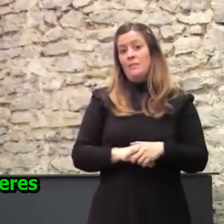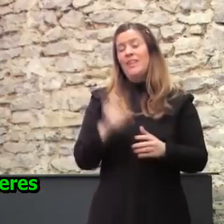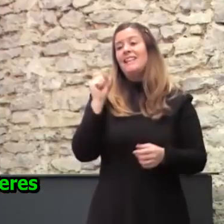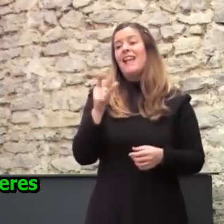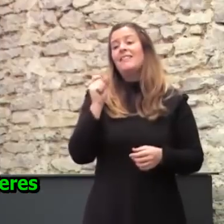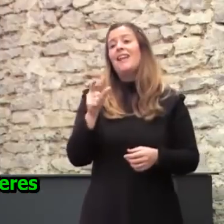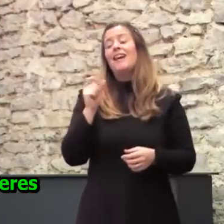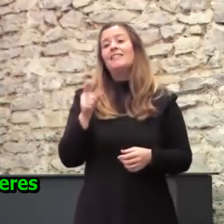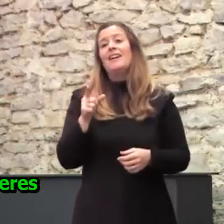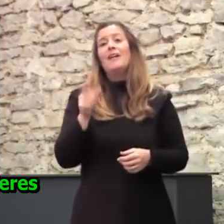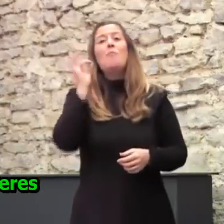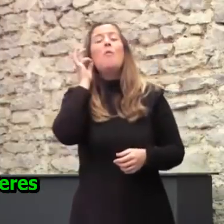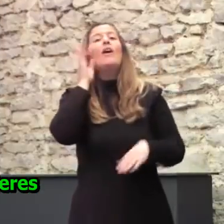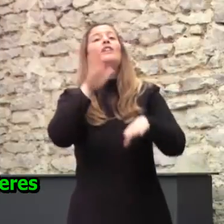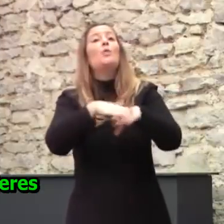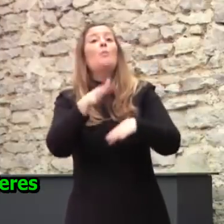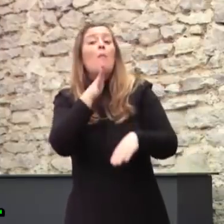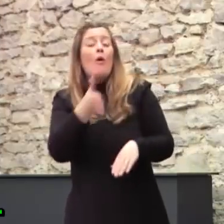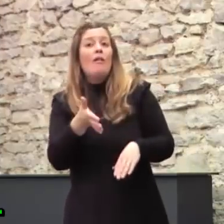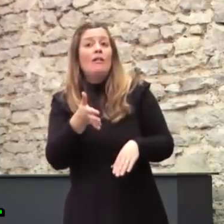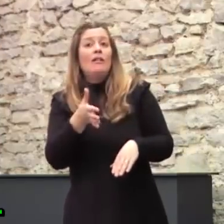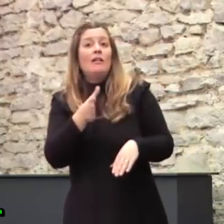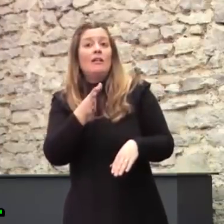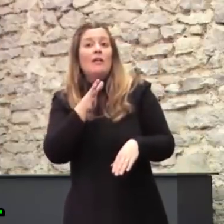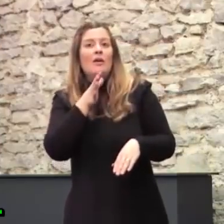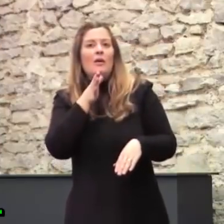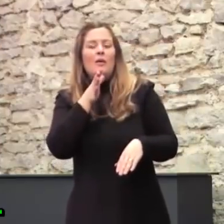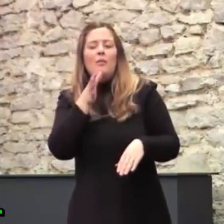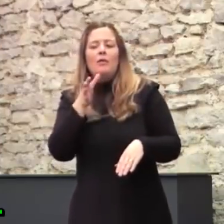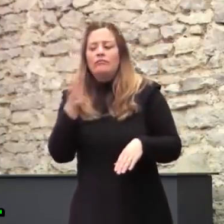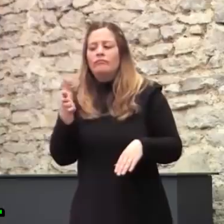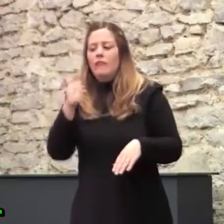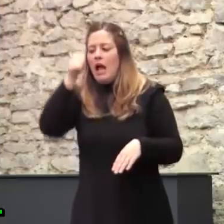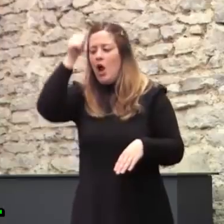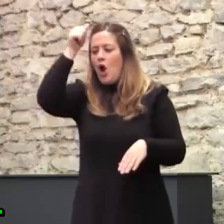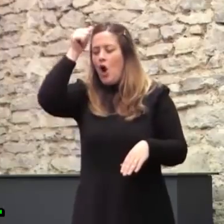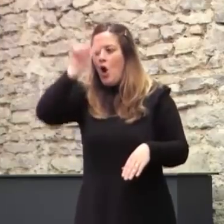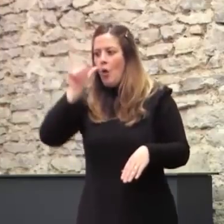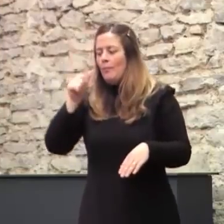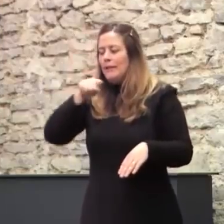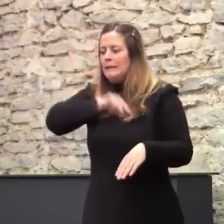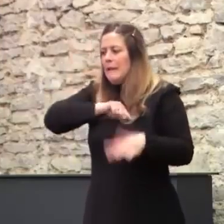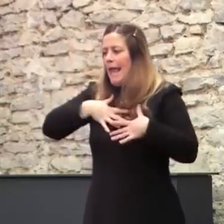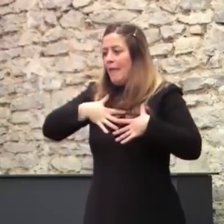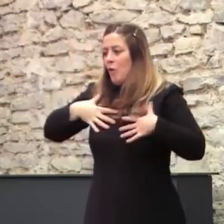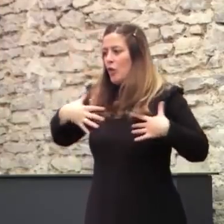Muchas veces se culpabiliza a las mujeres porque llevamos a los hombres hasta el extremo, hasta el límite de sus emociones.